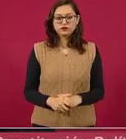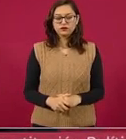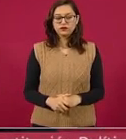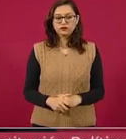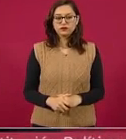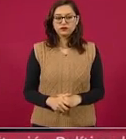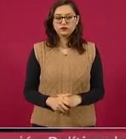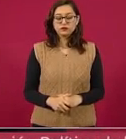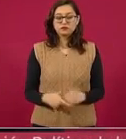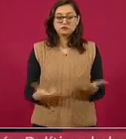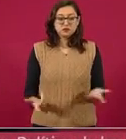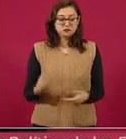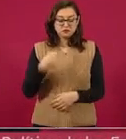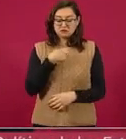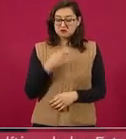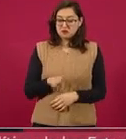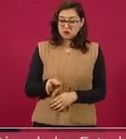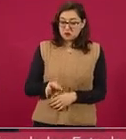me dio gusto